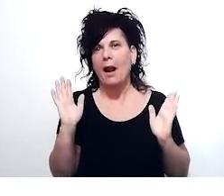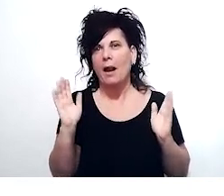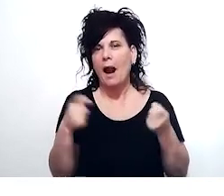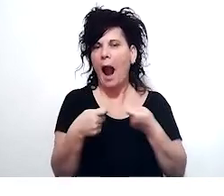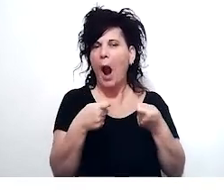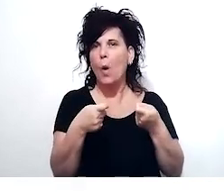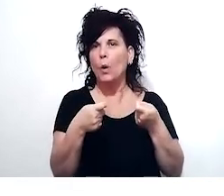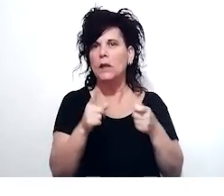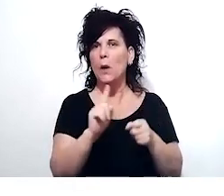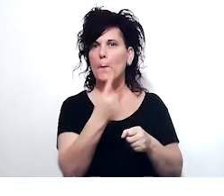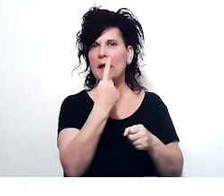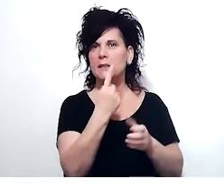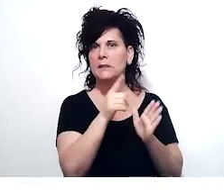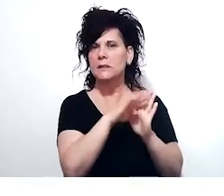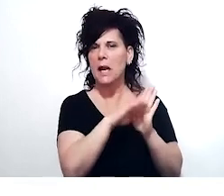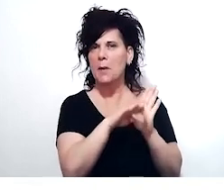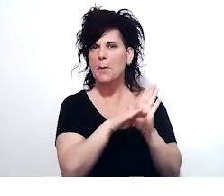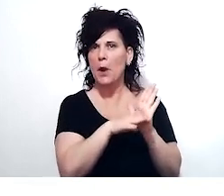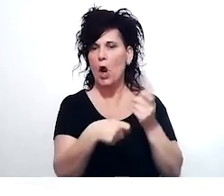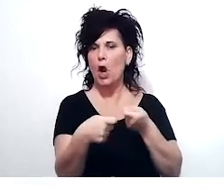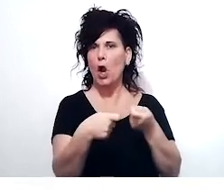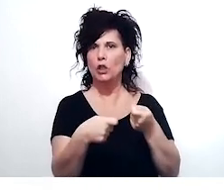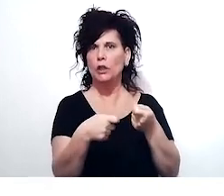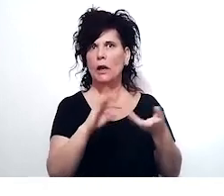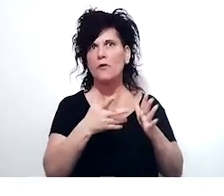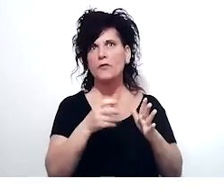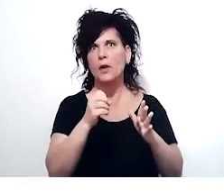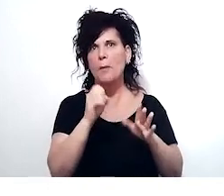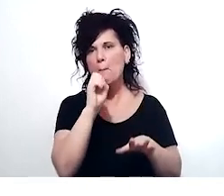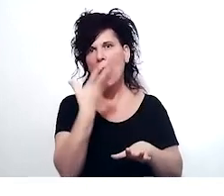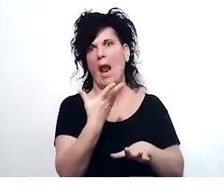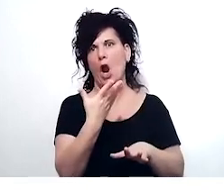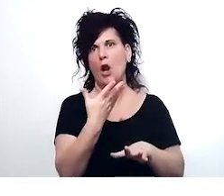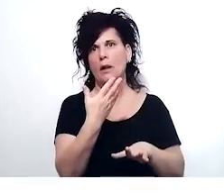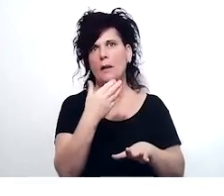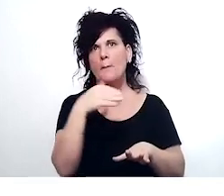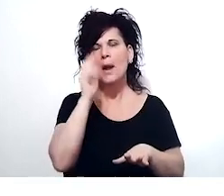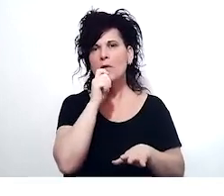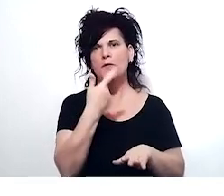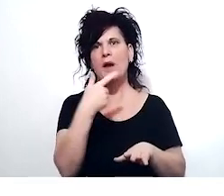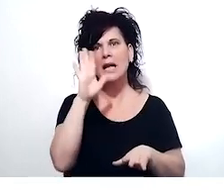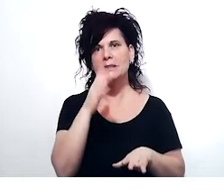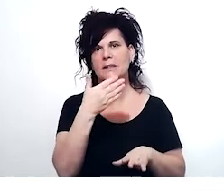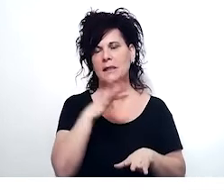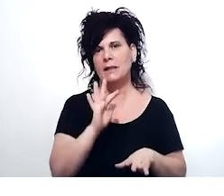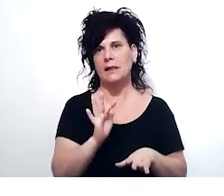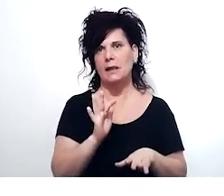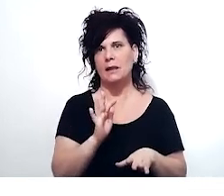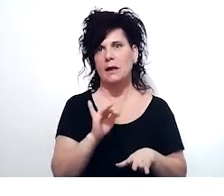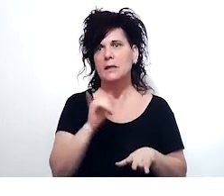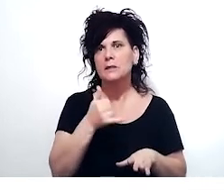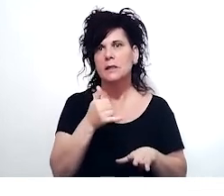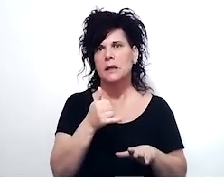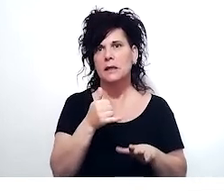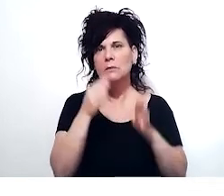han ajustado estos principios y estos controles de una manera bastante más adecuada y más fácil de entender. Lleva un rato, sí, hay